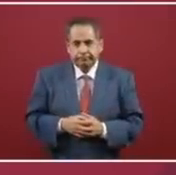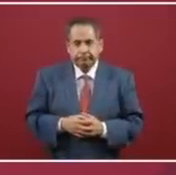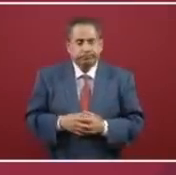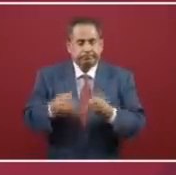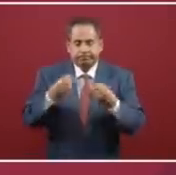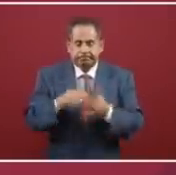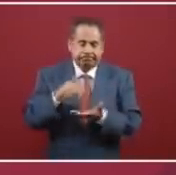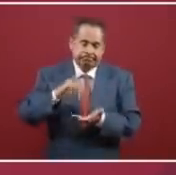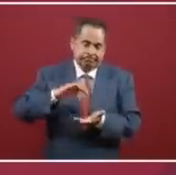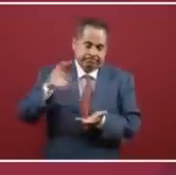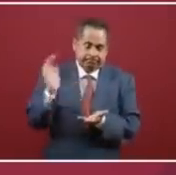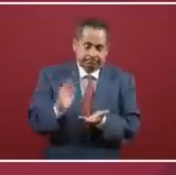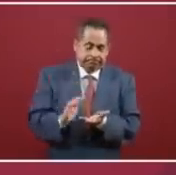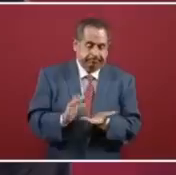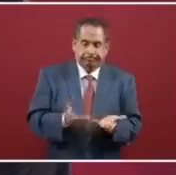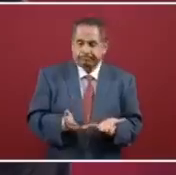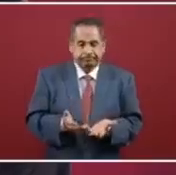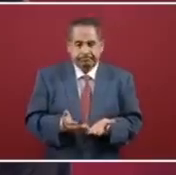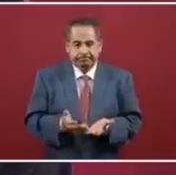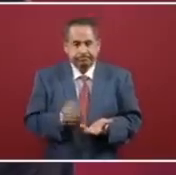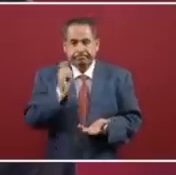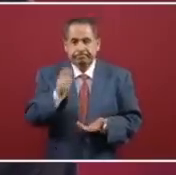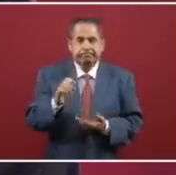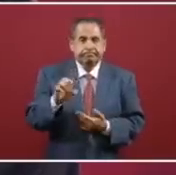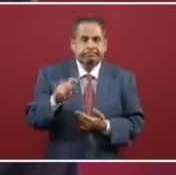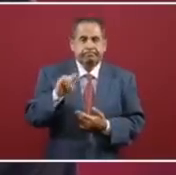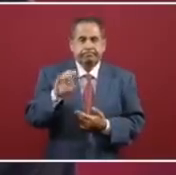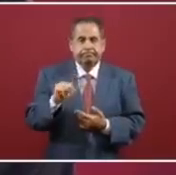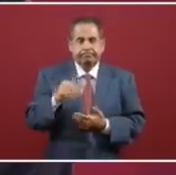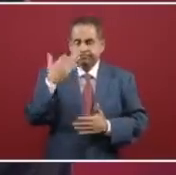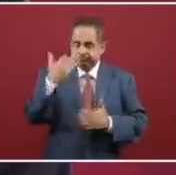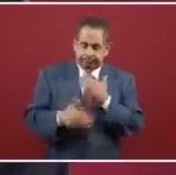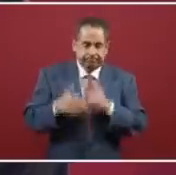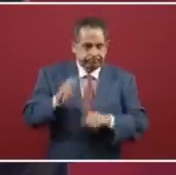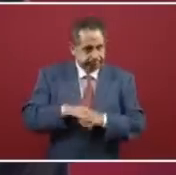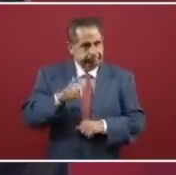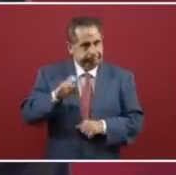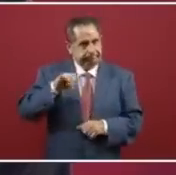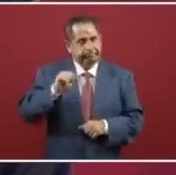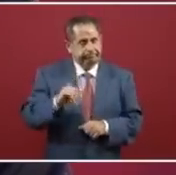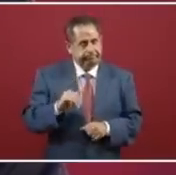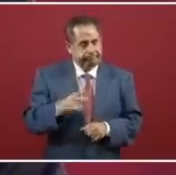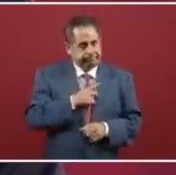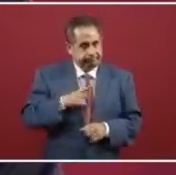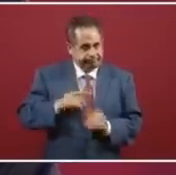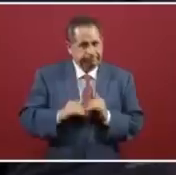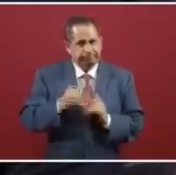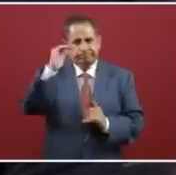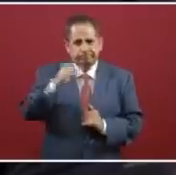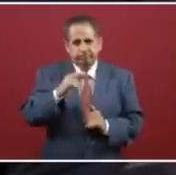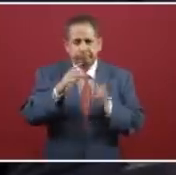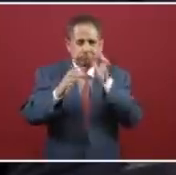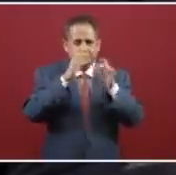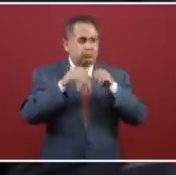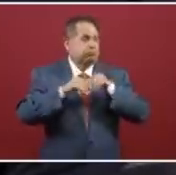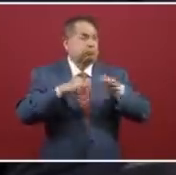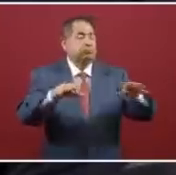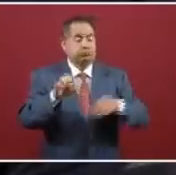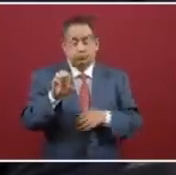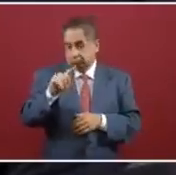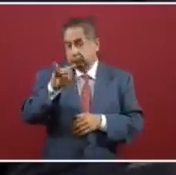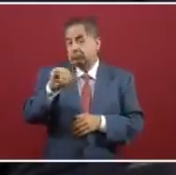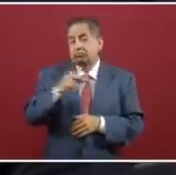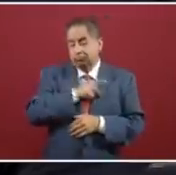disminuyen el valor ético el imperativo ético que debe tener la comunicación